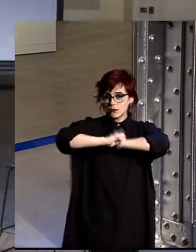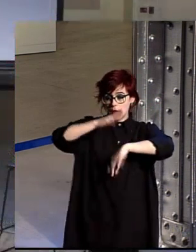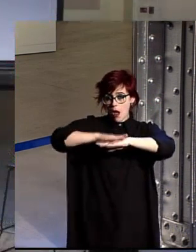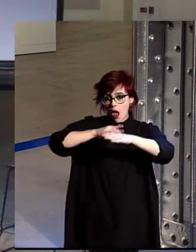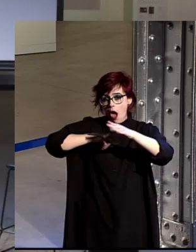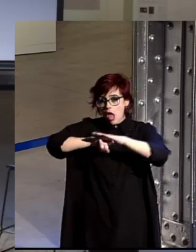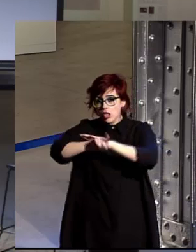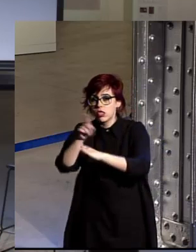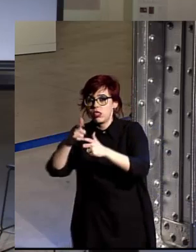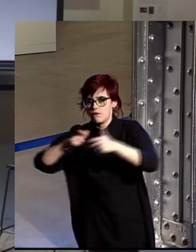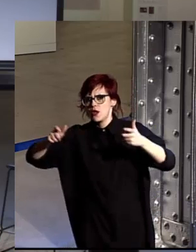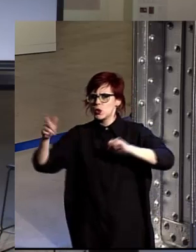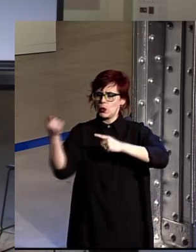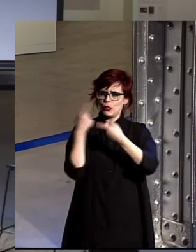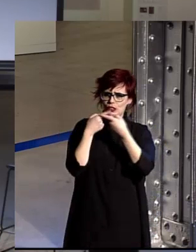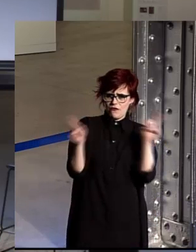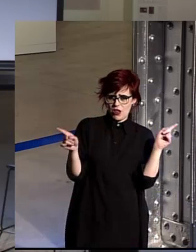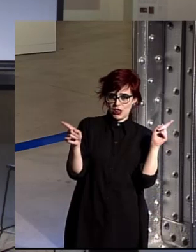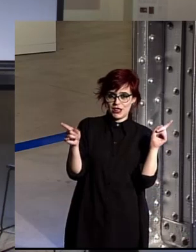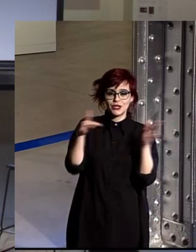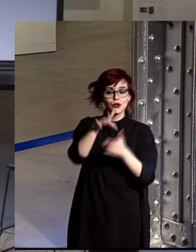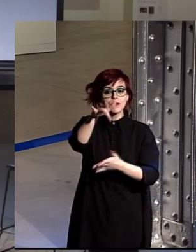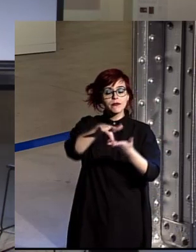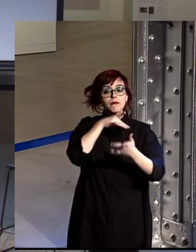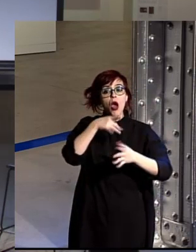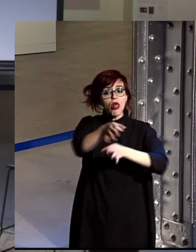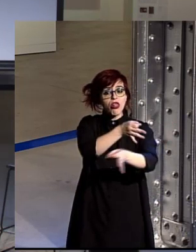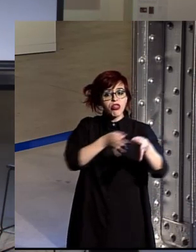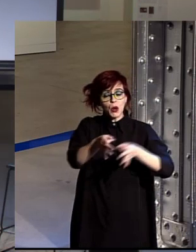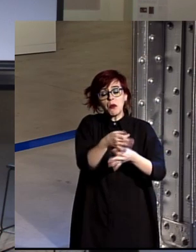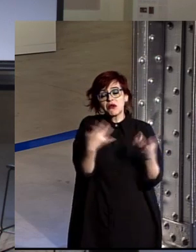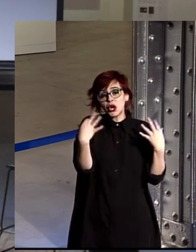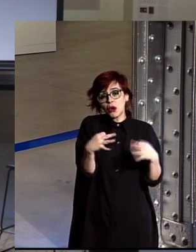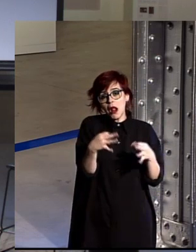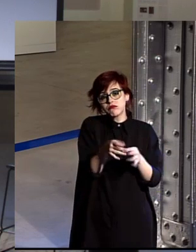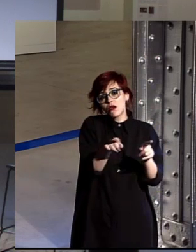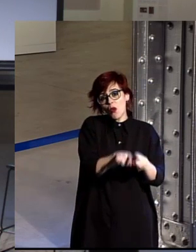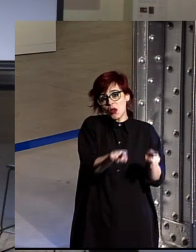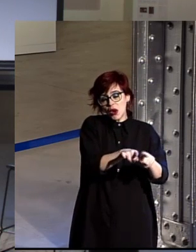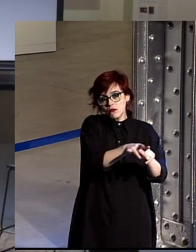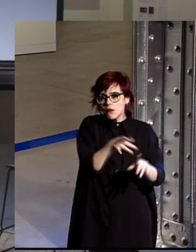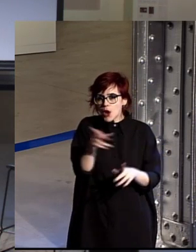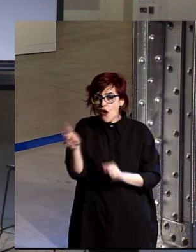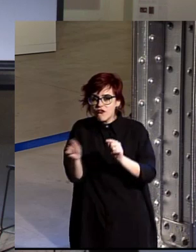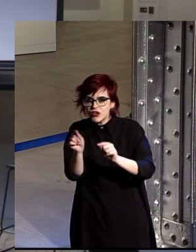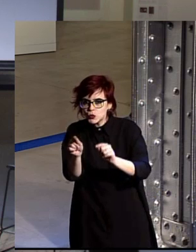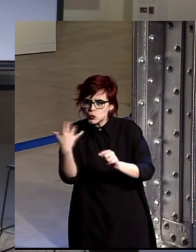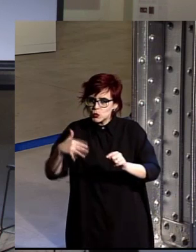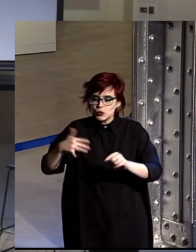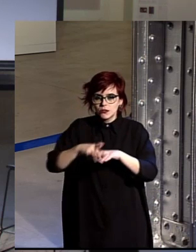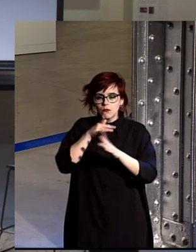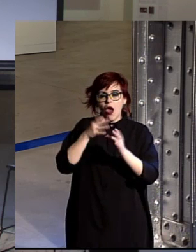muy distintas, ¿de acuerdo? Son mucho más variados, mucho más diversos que las células y, por tanto, son objetos interesantísimos para estudiar en